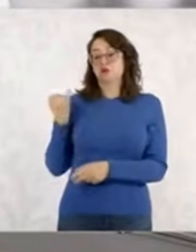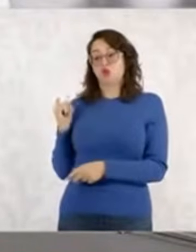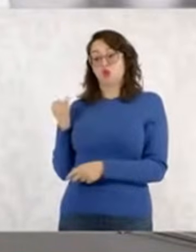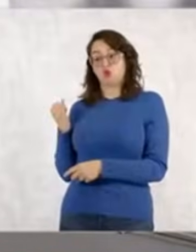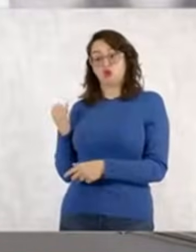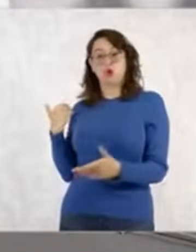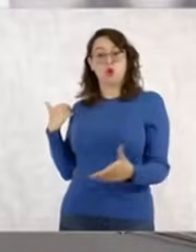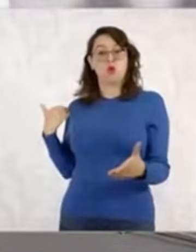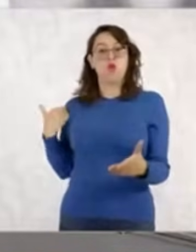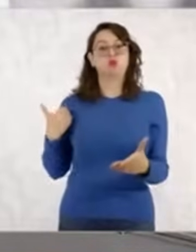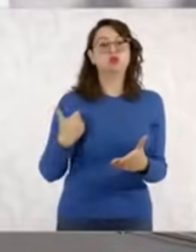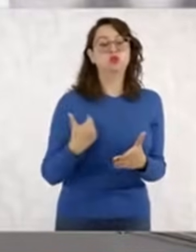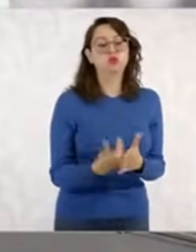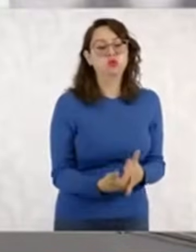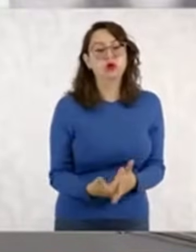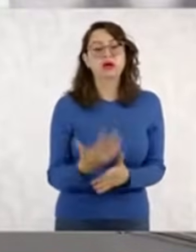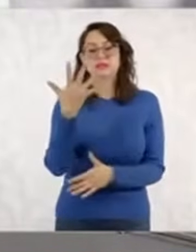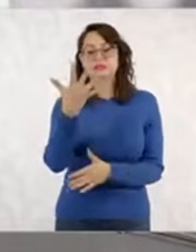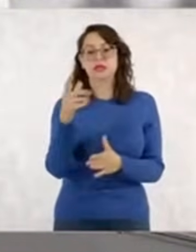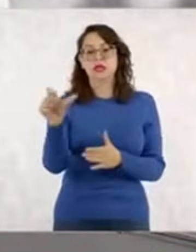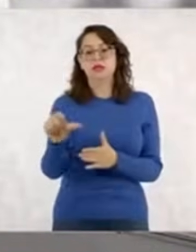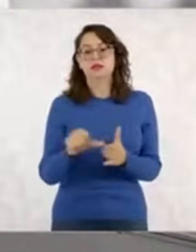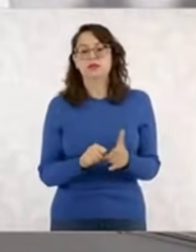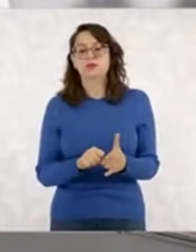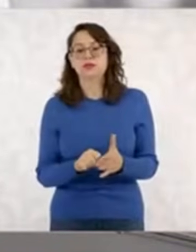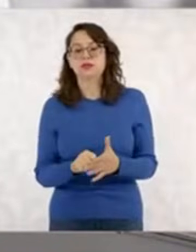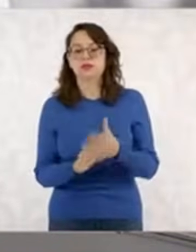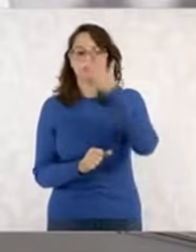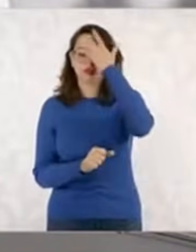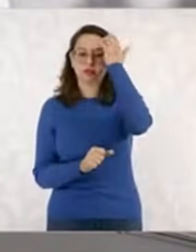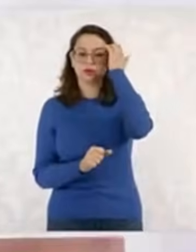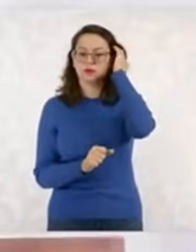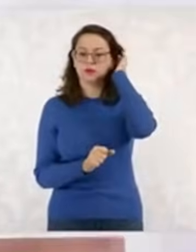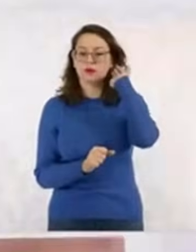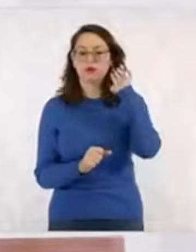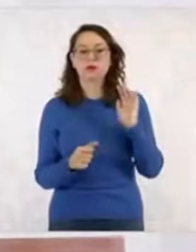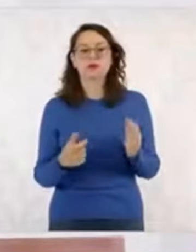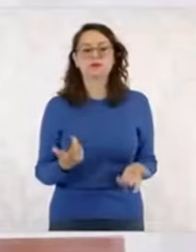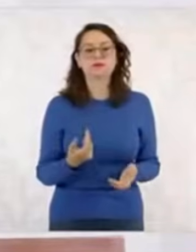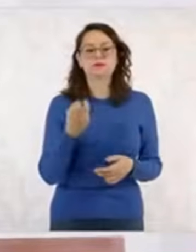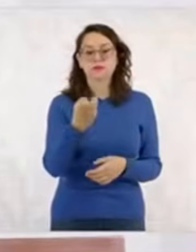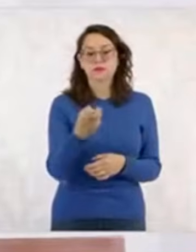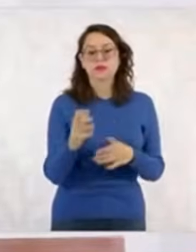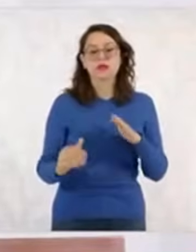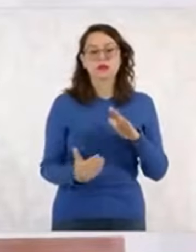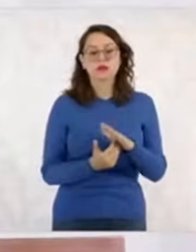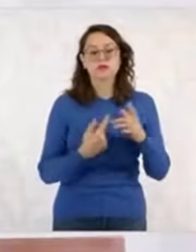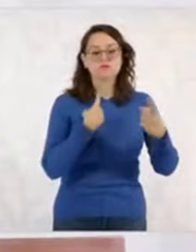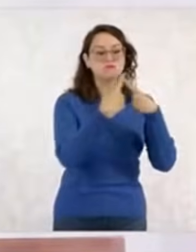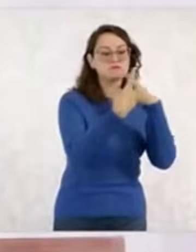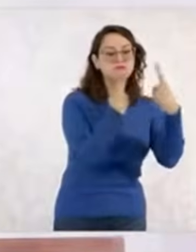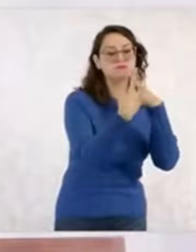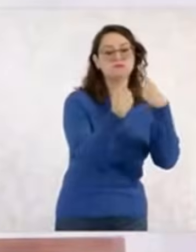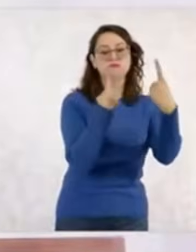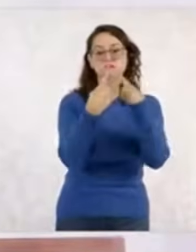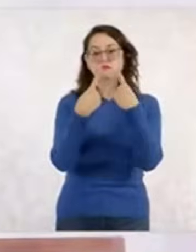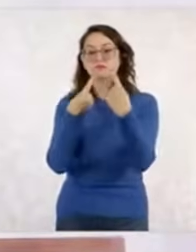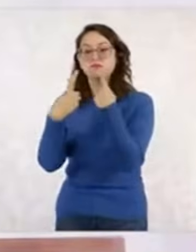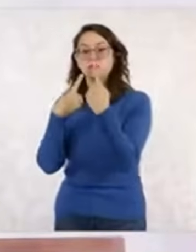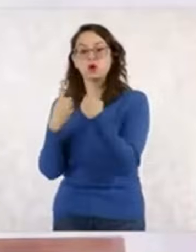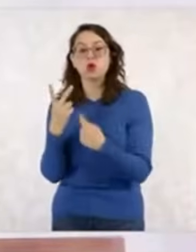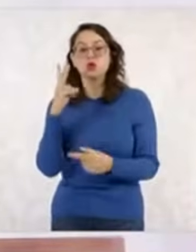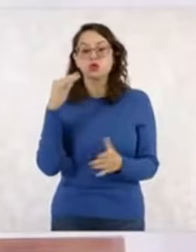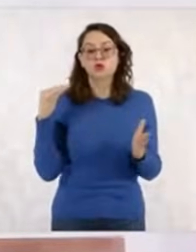En un periodo de cerca de 5 meses se realizaron más de 40 mesas de trabajo con la participación de más de